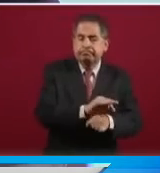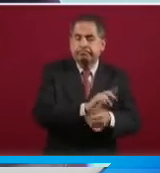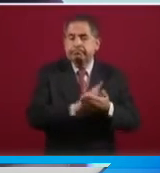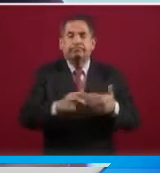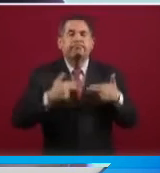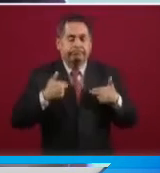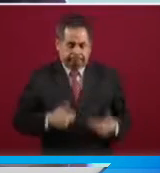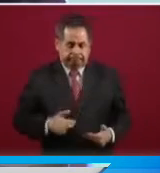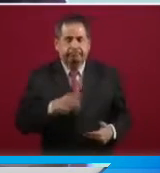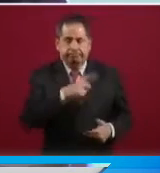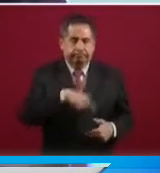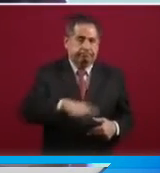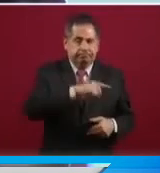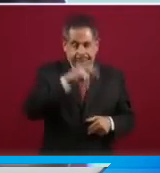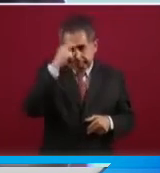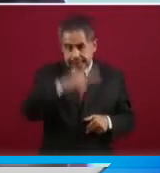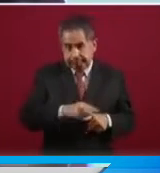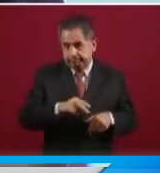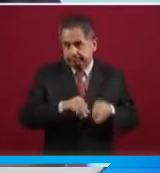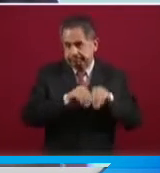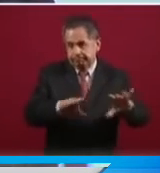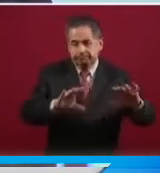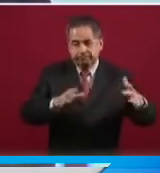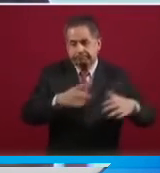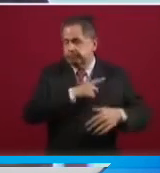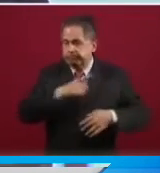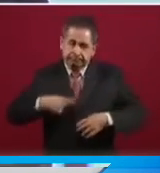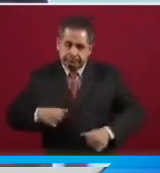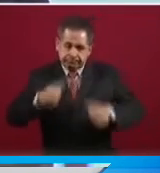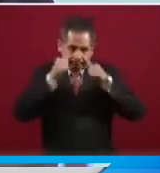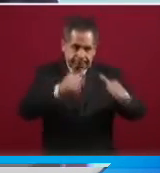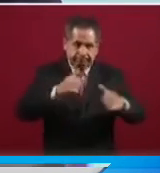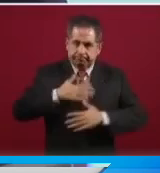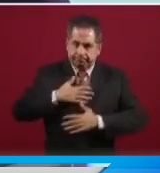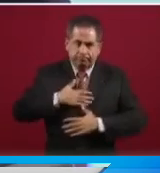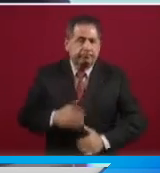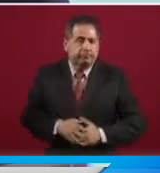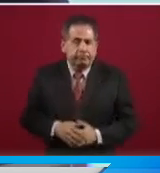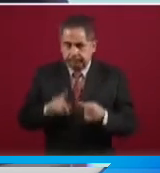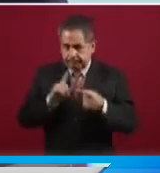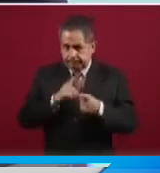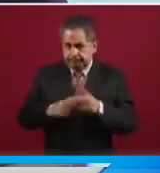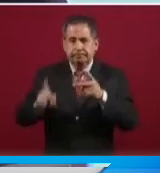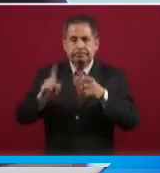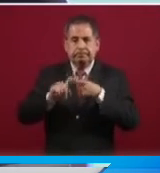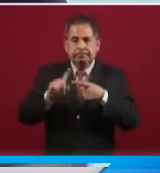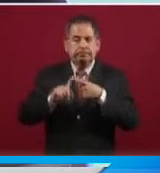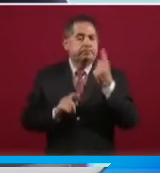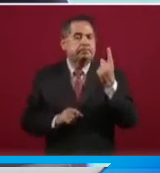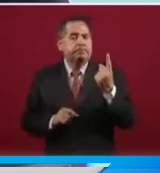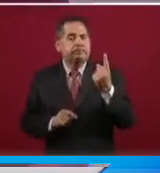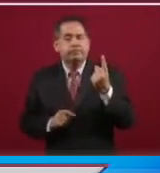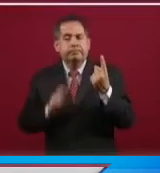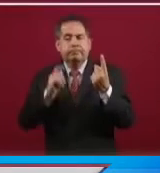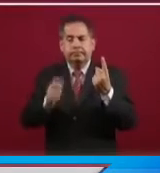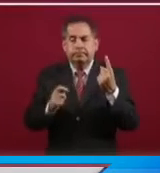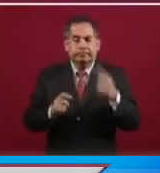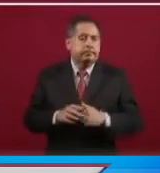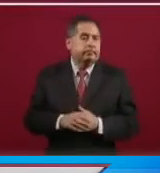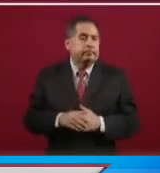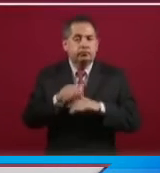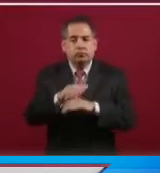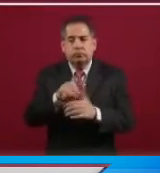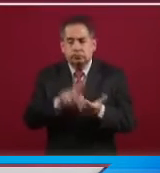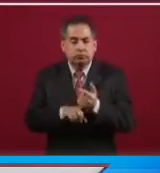la seguridad y la paz en todo el territorio nacional. El subsecretario Alejandro Encinas anunció que del 1 de diciembre de 2018 al